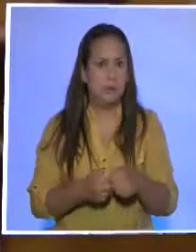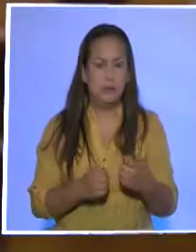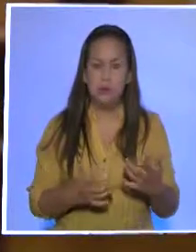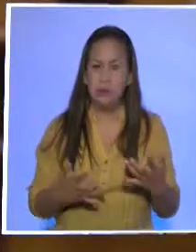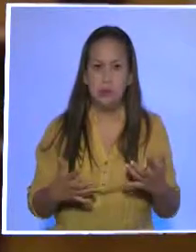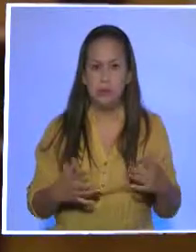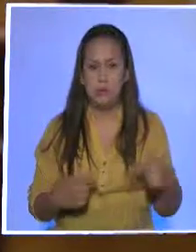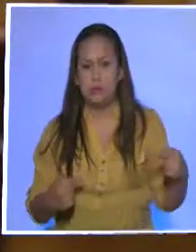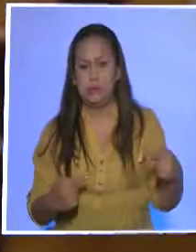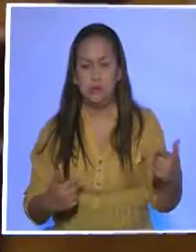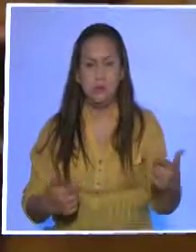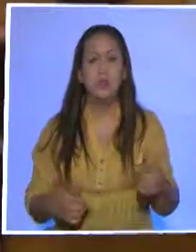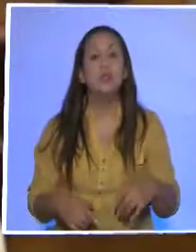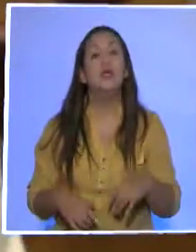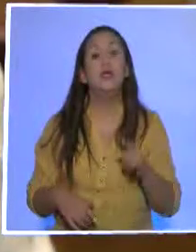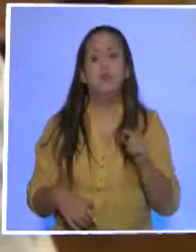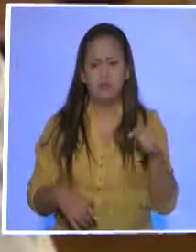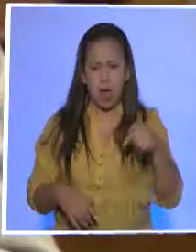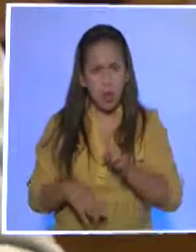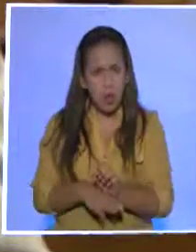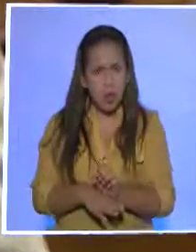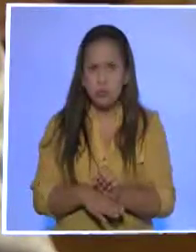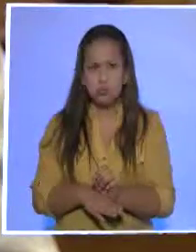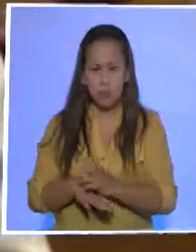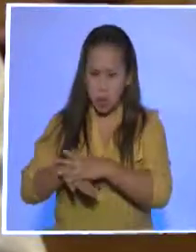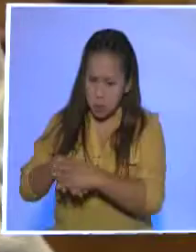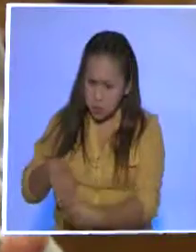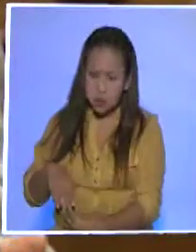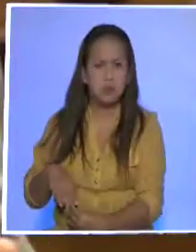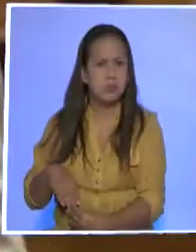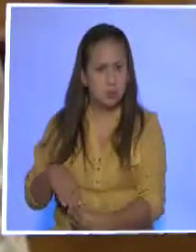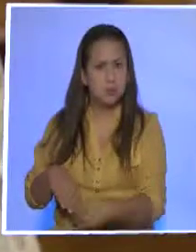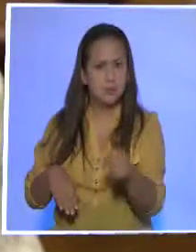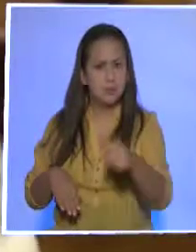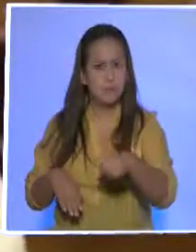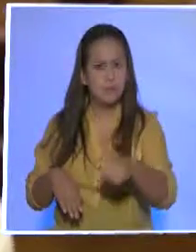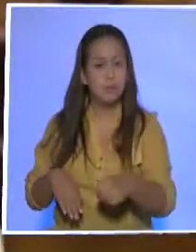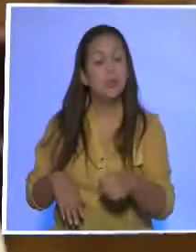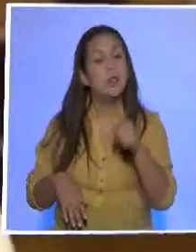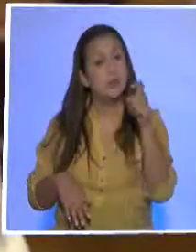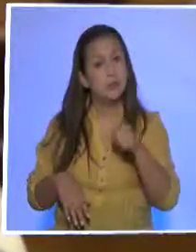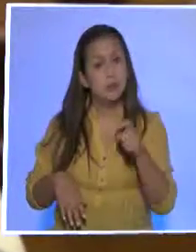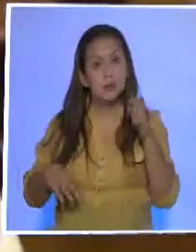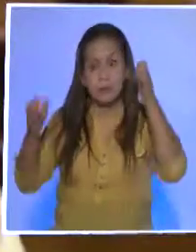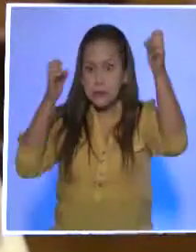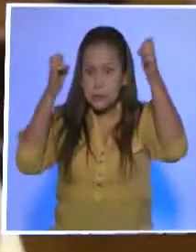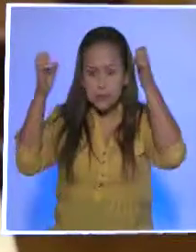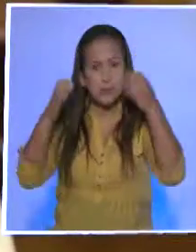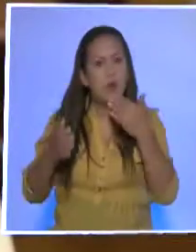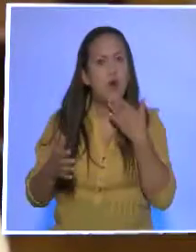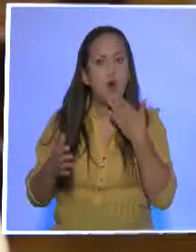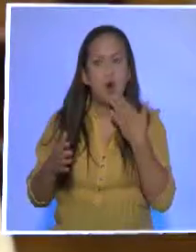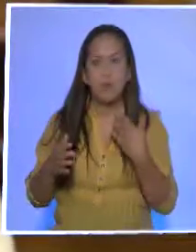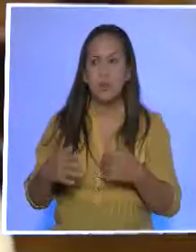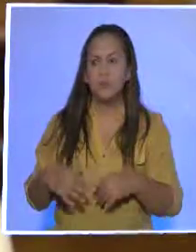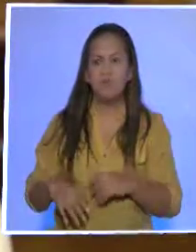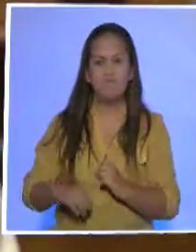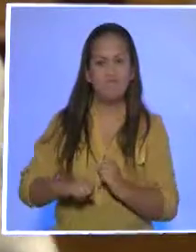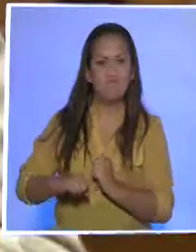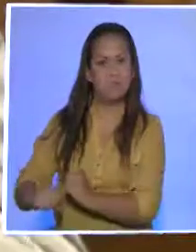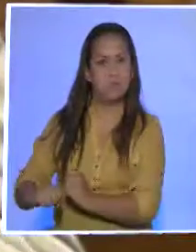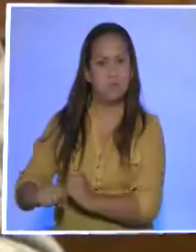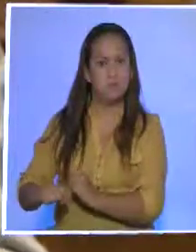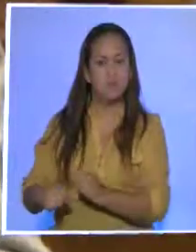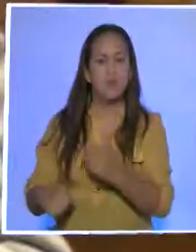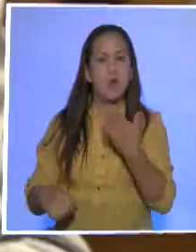nuestros países de américa latina en la cual tenemos que buscar estrategias de poder confrontar esas situaciones y